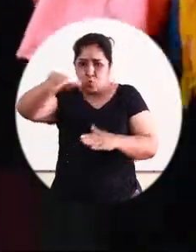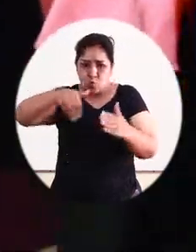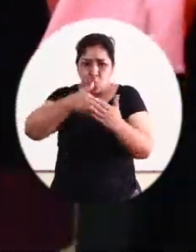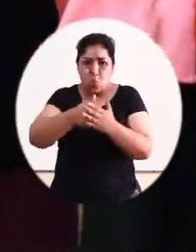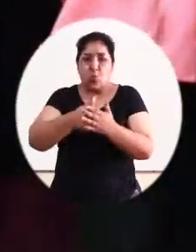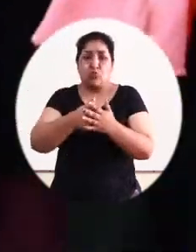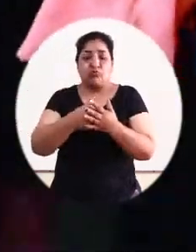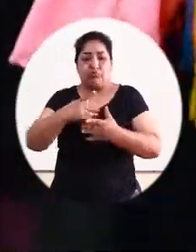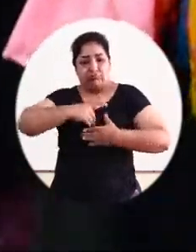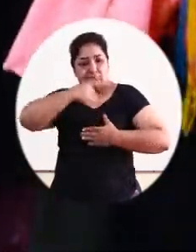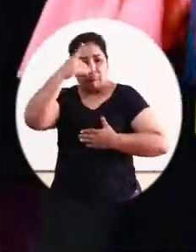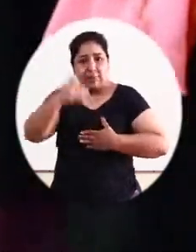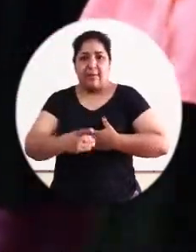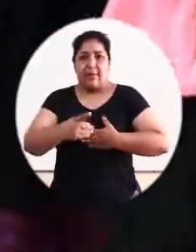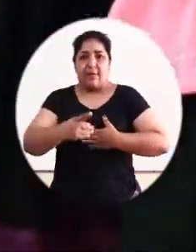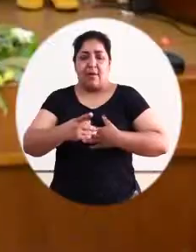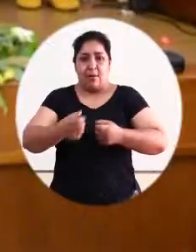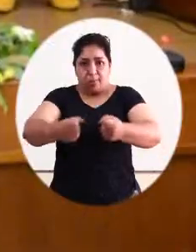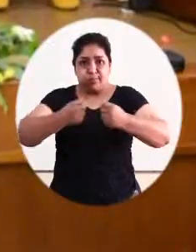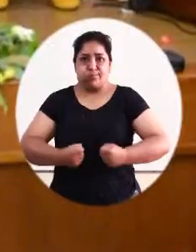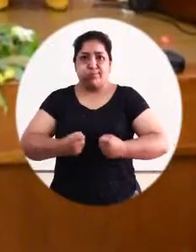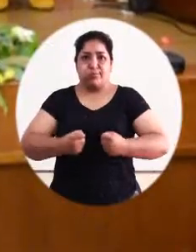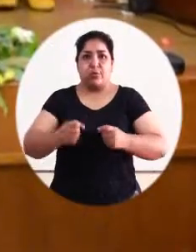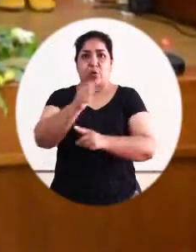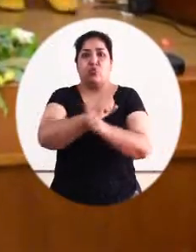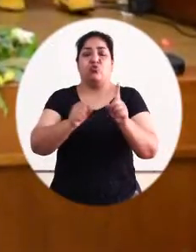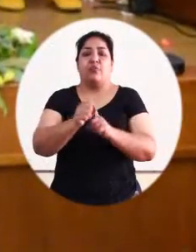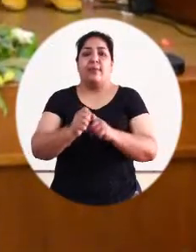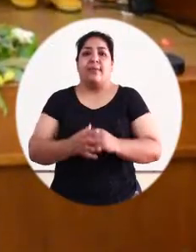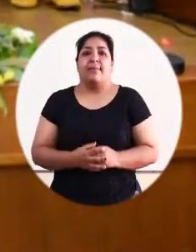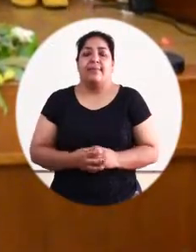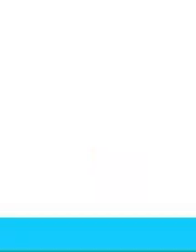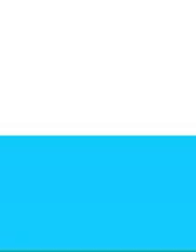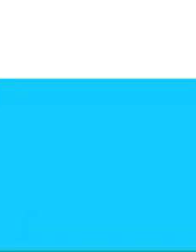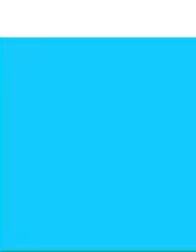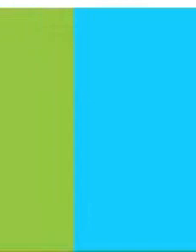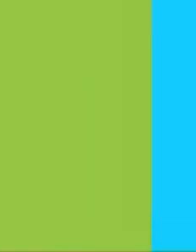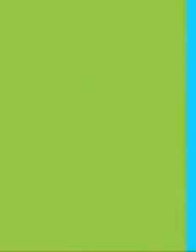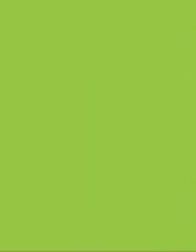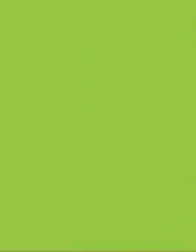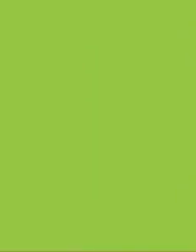pueda obtener dignificación y se empodere ante la sociedad